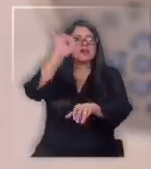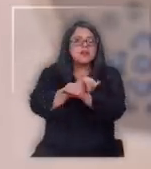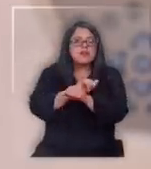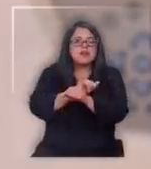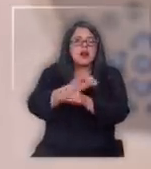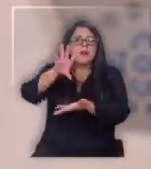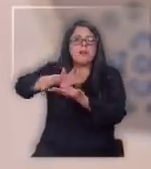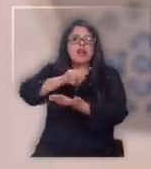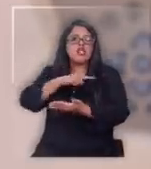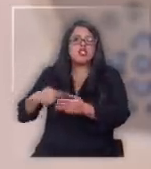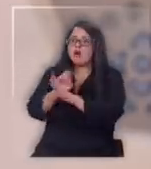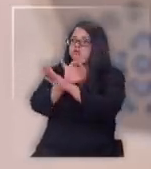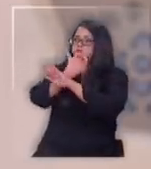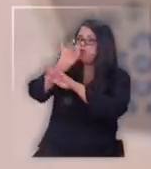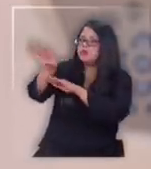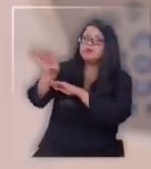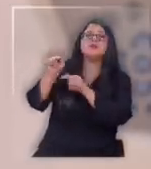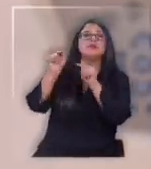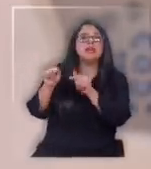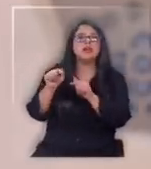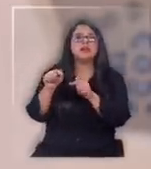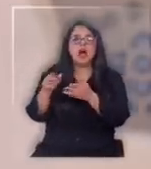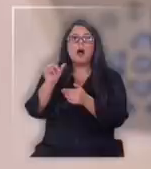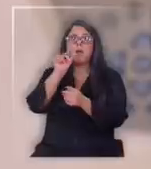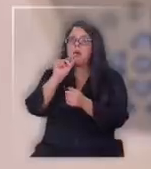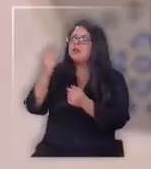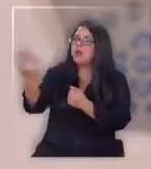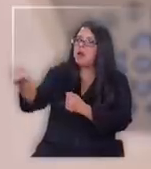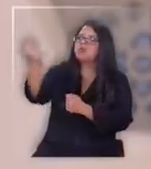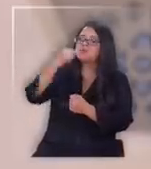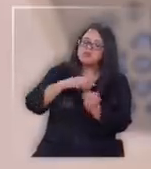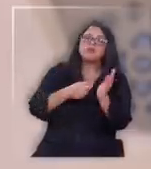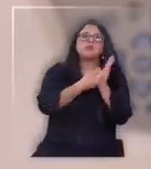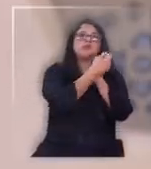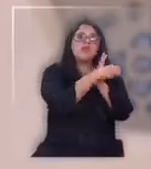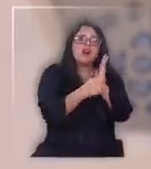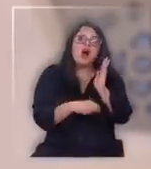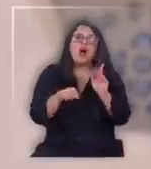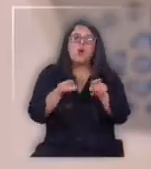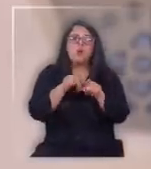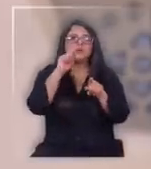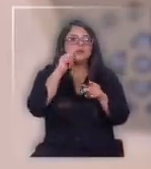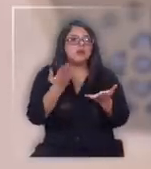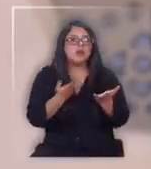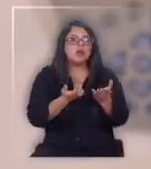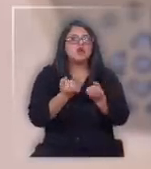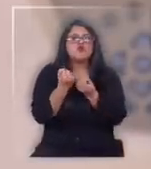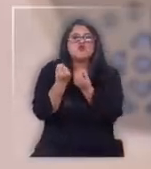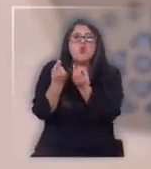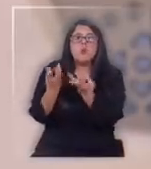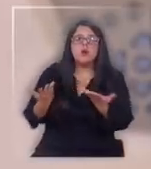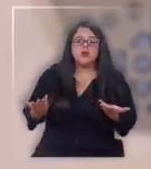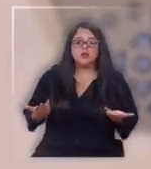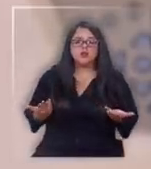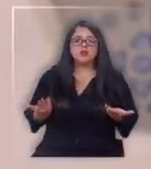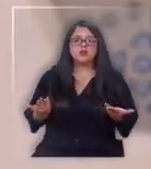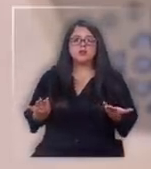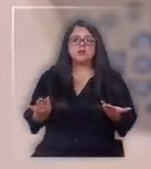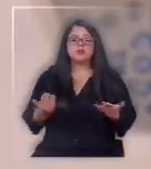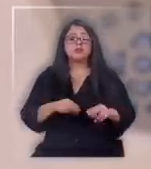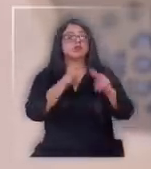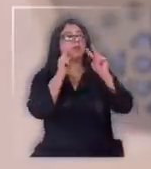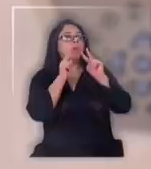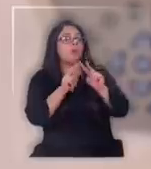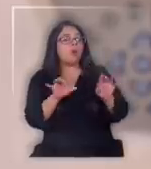y al cabo de unos minutos tenemos una evaluación por el sistema que nos da una probabilidad de que lo que estamos